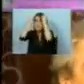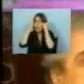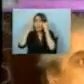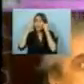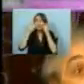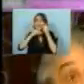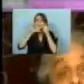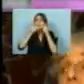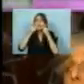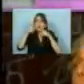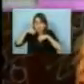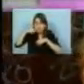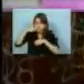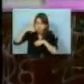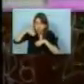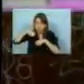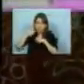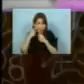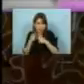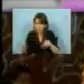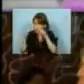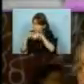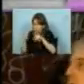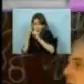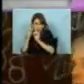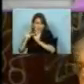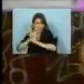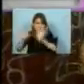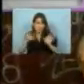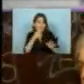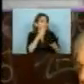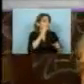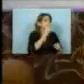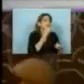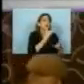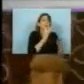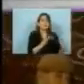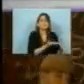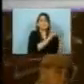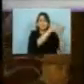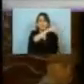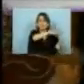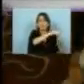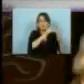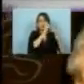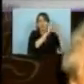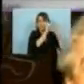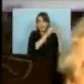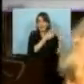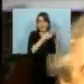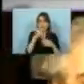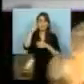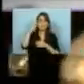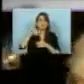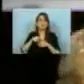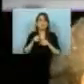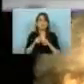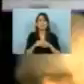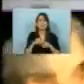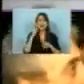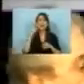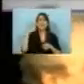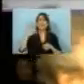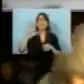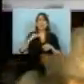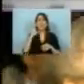la televisión, lo pondría en un lugar que en este momento en la televisión Gasalla no tiene. Y además lo bueno sería que, como decíamos antes,